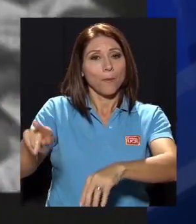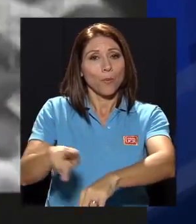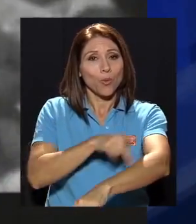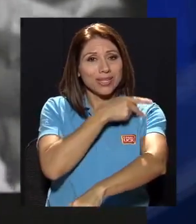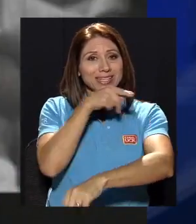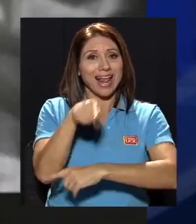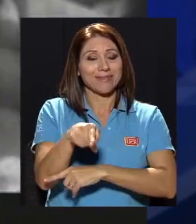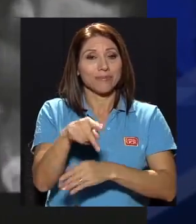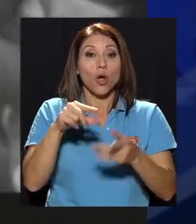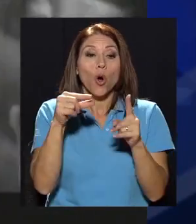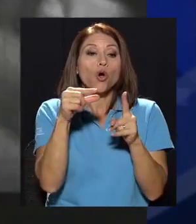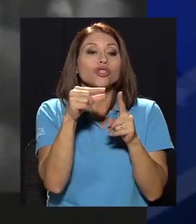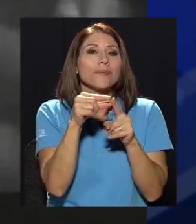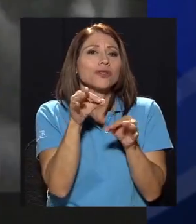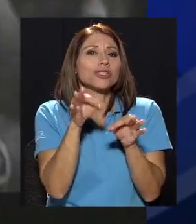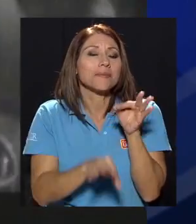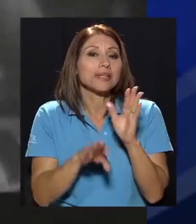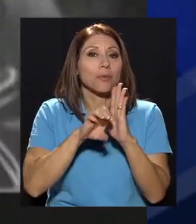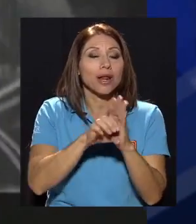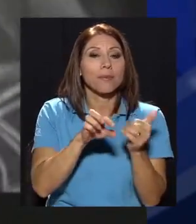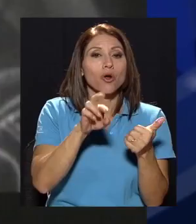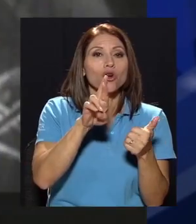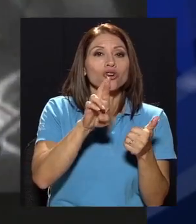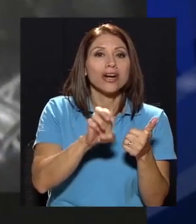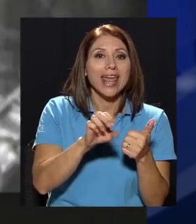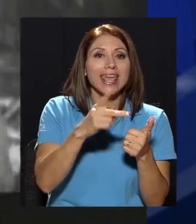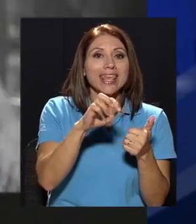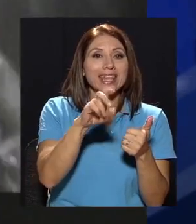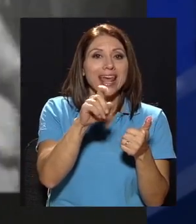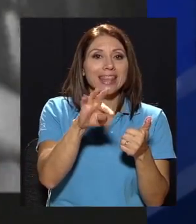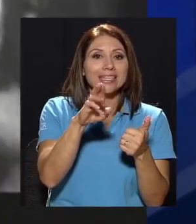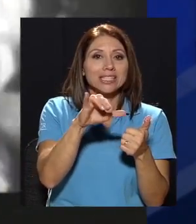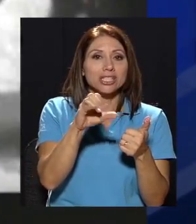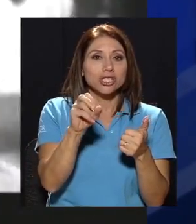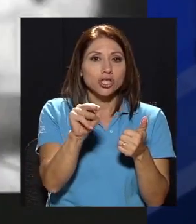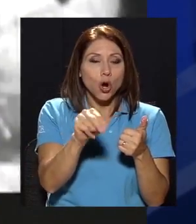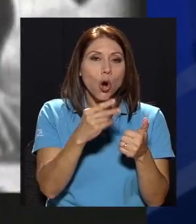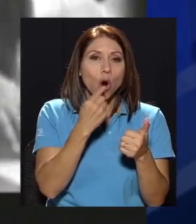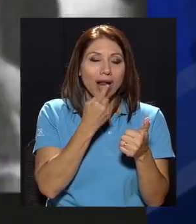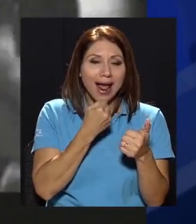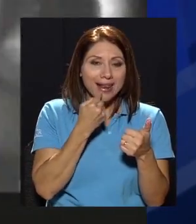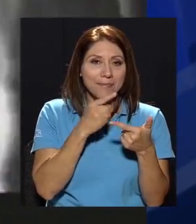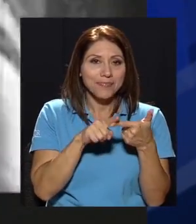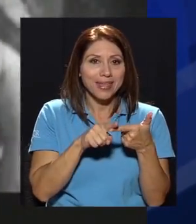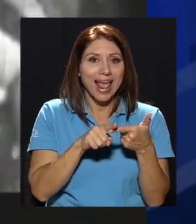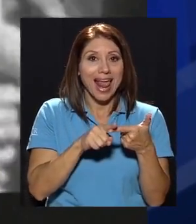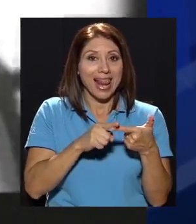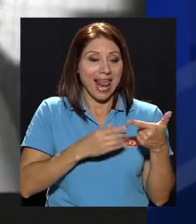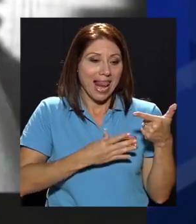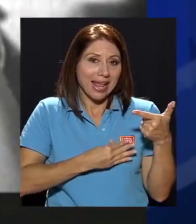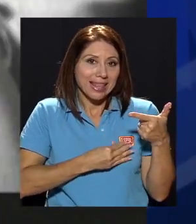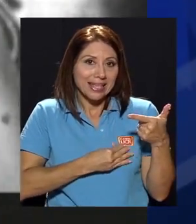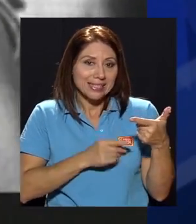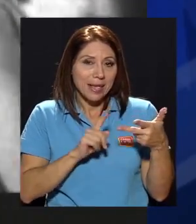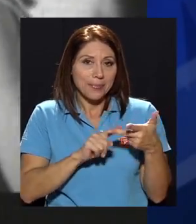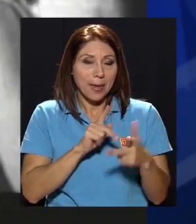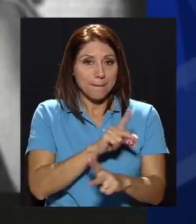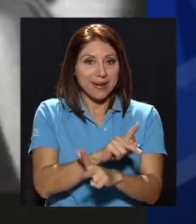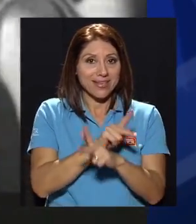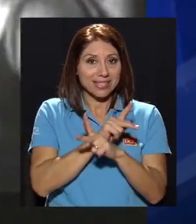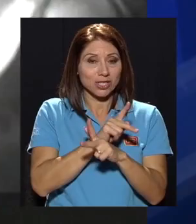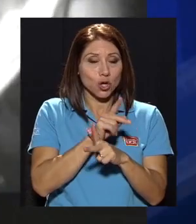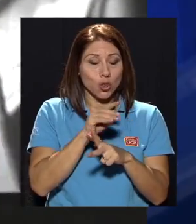tan simples como la rehidratación oral, la lactancia materna, prevención de las infecciones, generaron